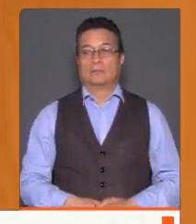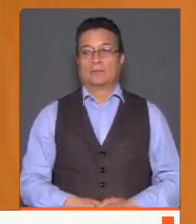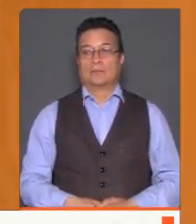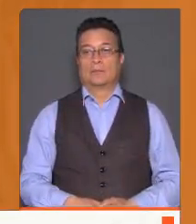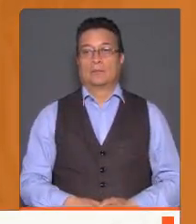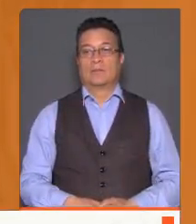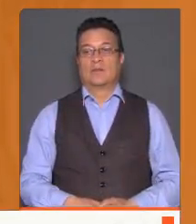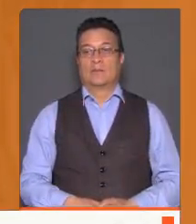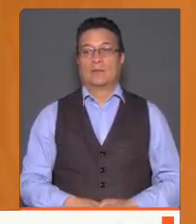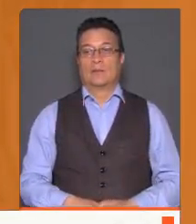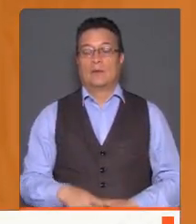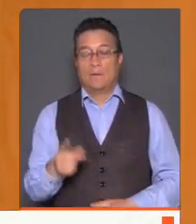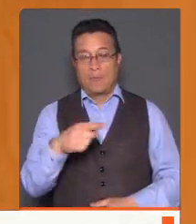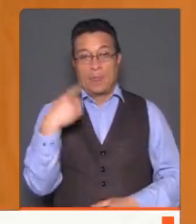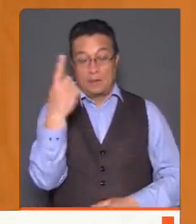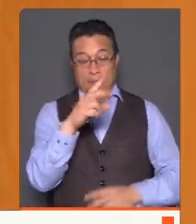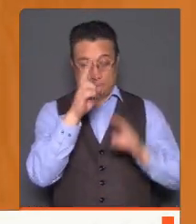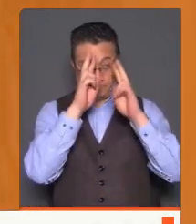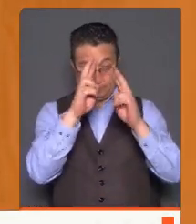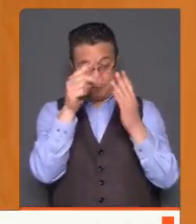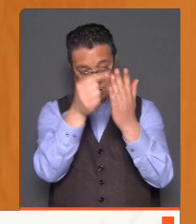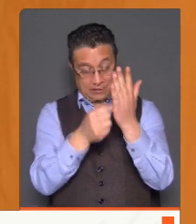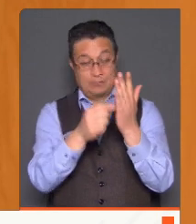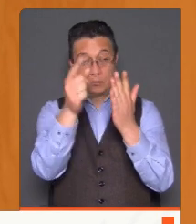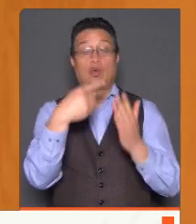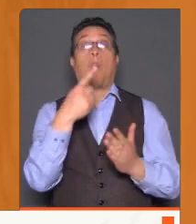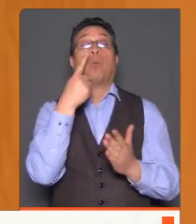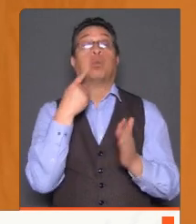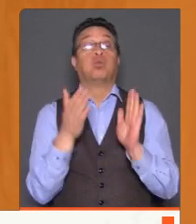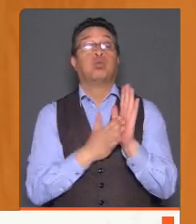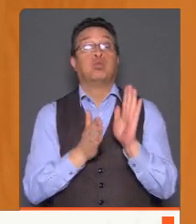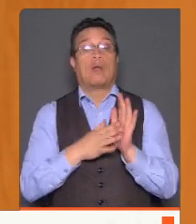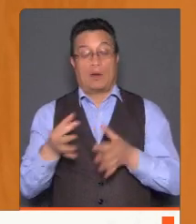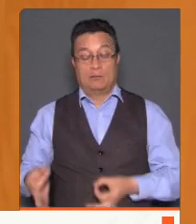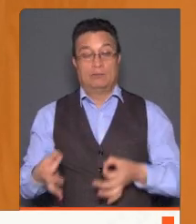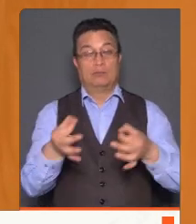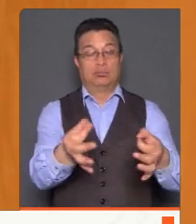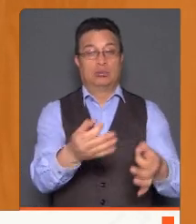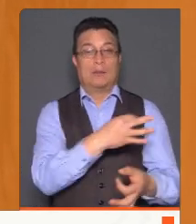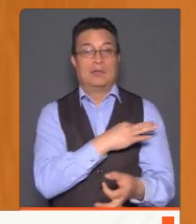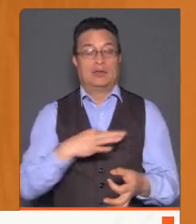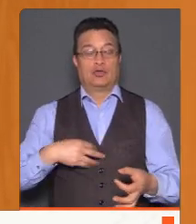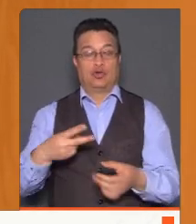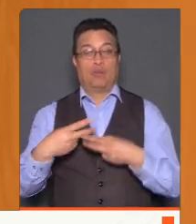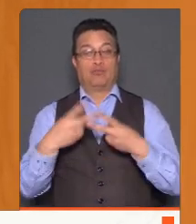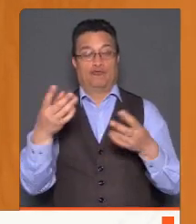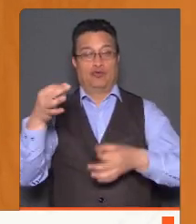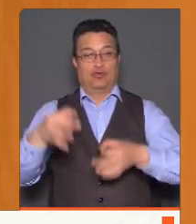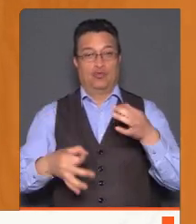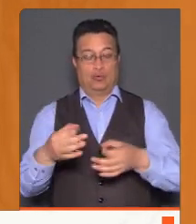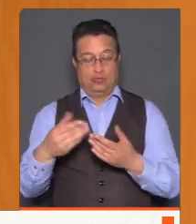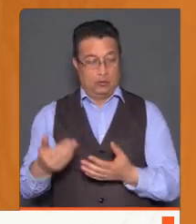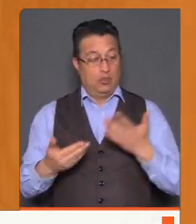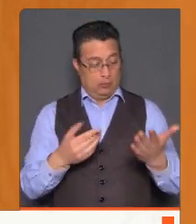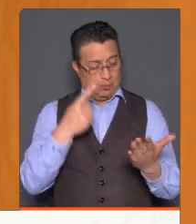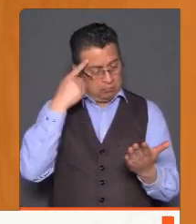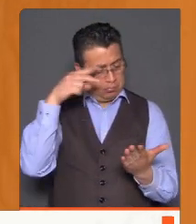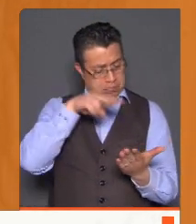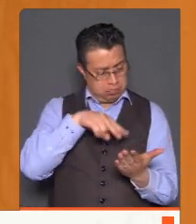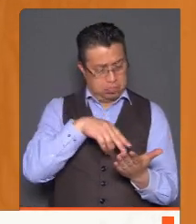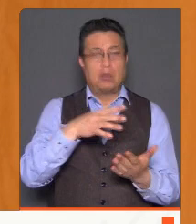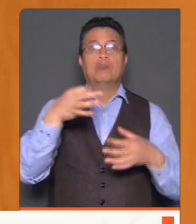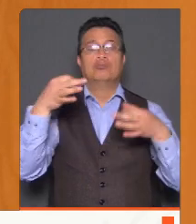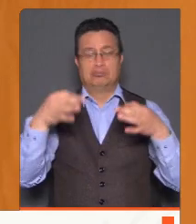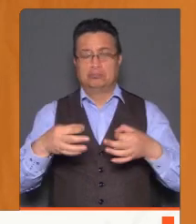Lo anterior es un reconocimiento a la prueba que presentó el Ministerio Público en el juicio y que llevó a la convicción del